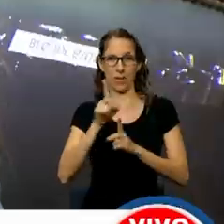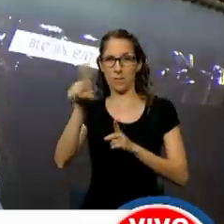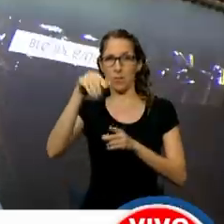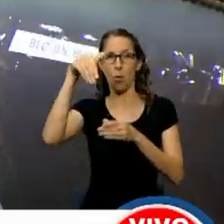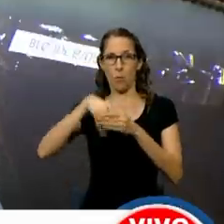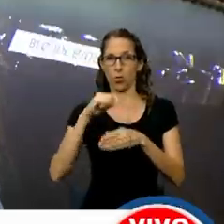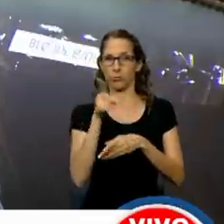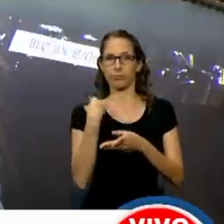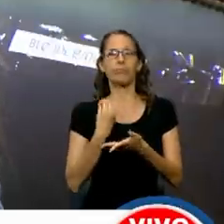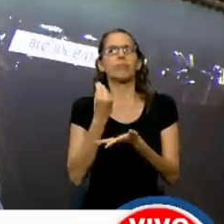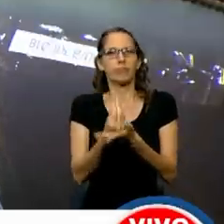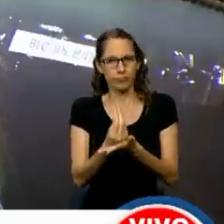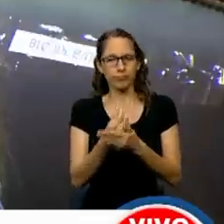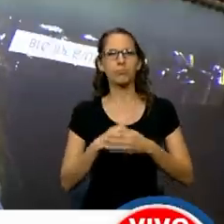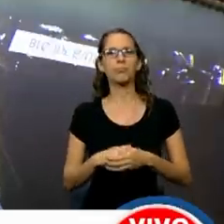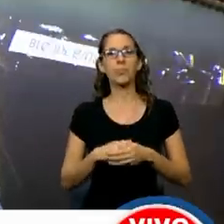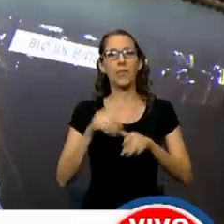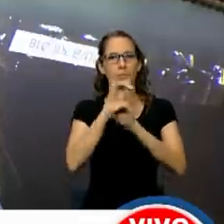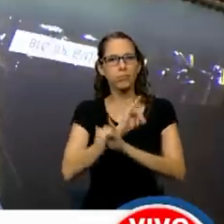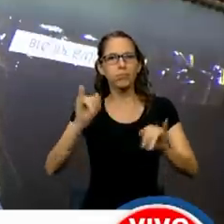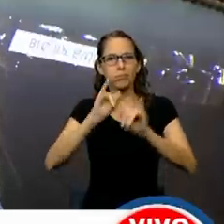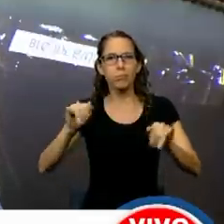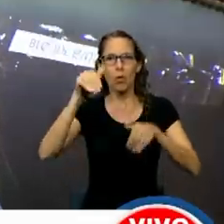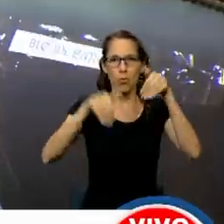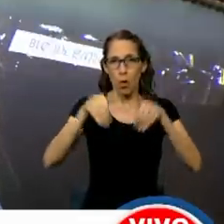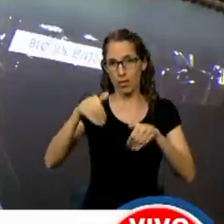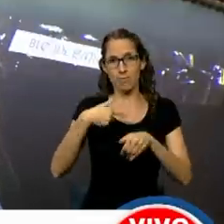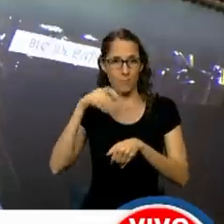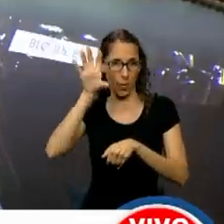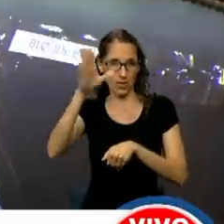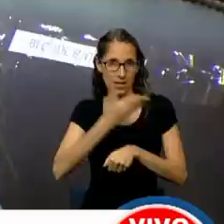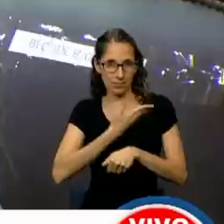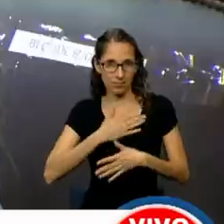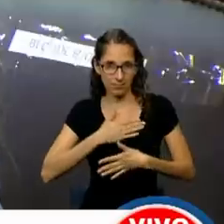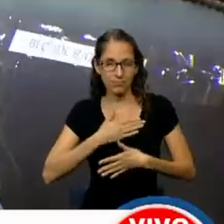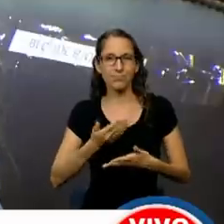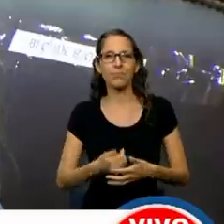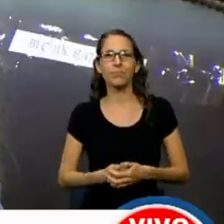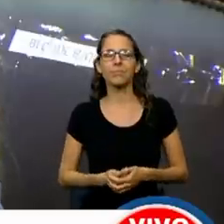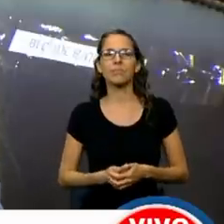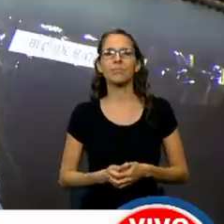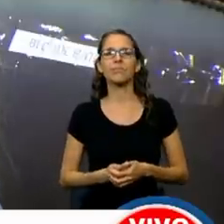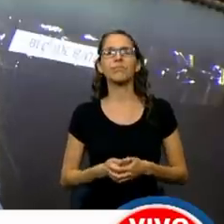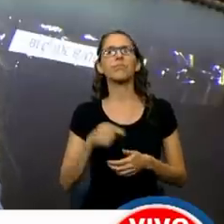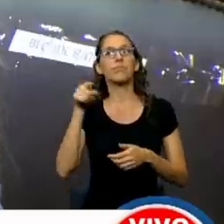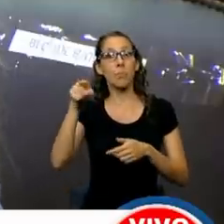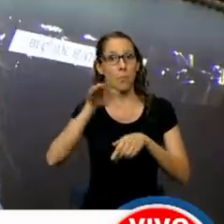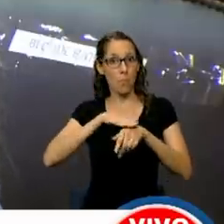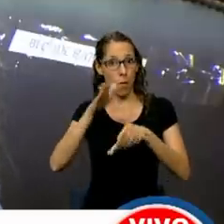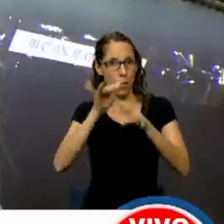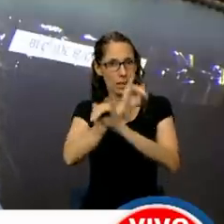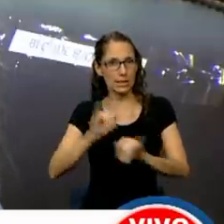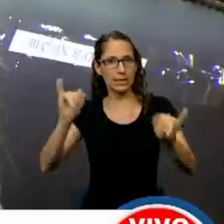durante las últimas campañas electorales en mi provincia en santa fe se ha tomado de moda